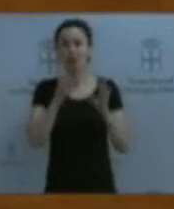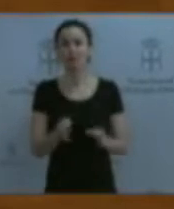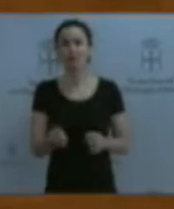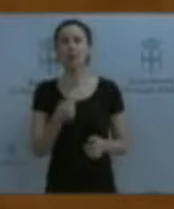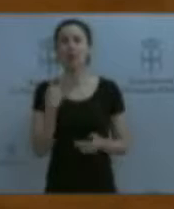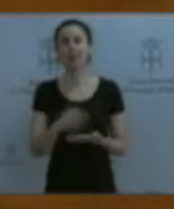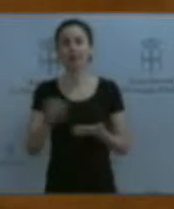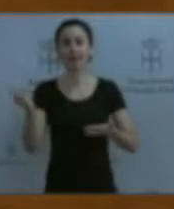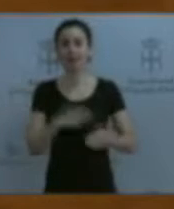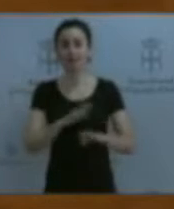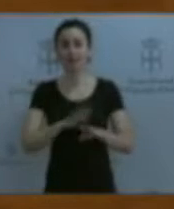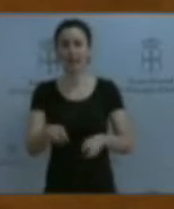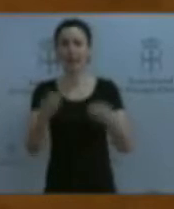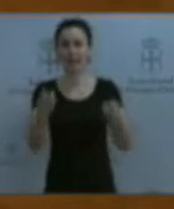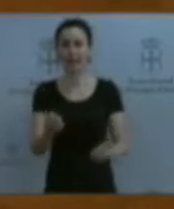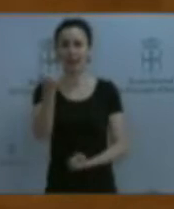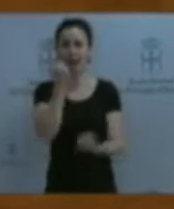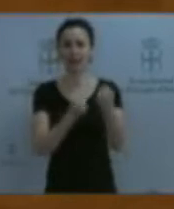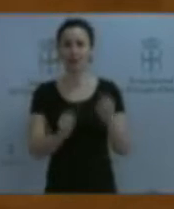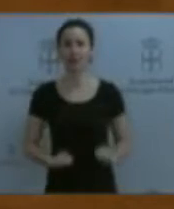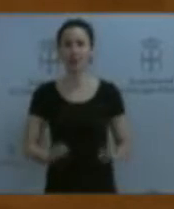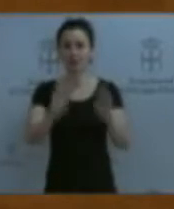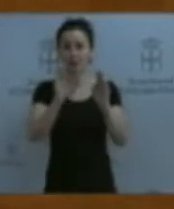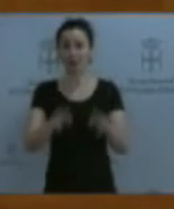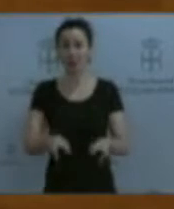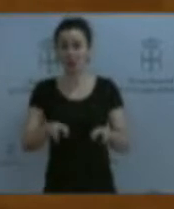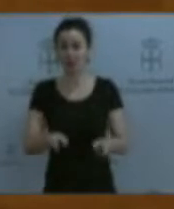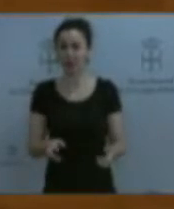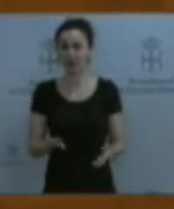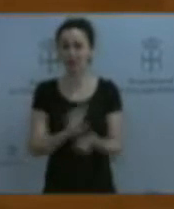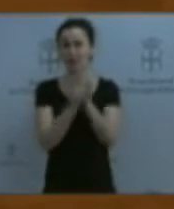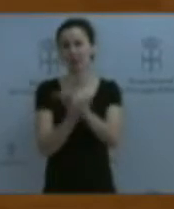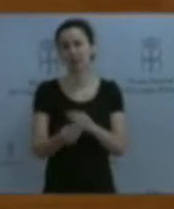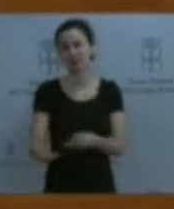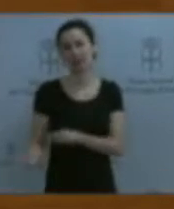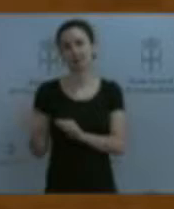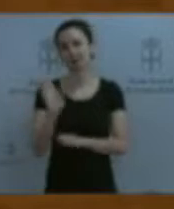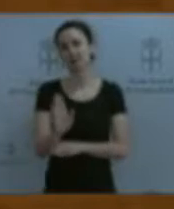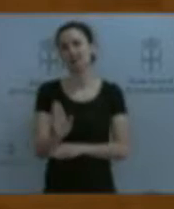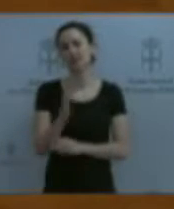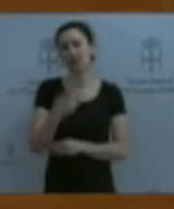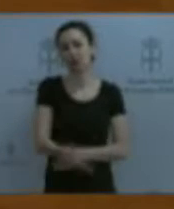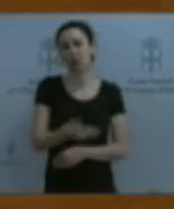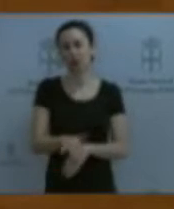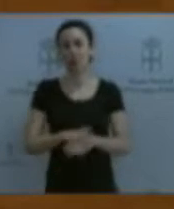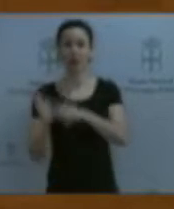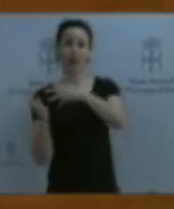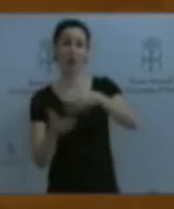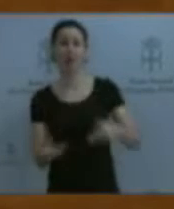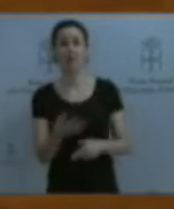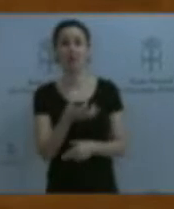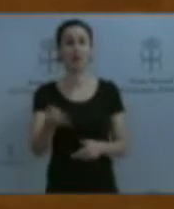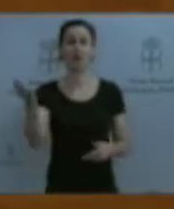contribuir a la reactivación económica con medidas innovadoras. Y nos traen, en cambio, un proyecto desequilibrado en términos contables, ineficaz en